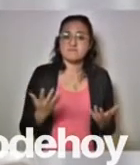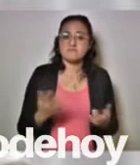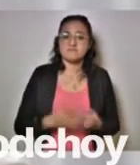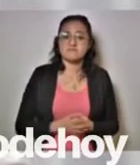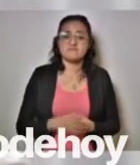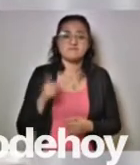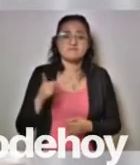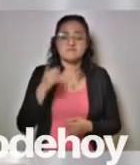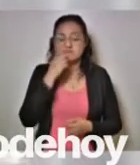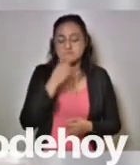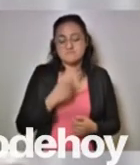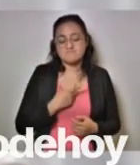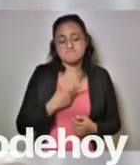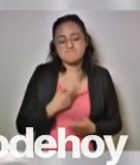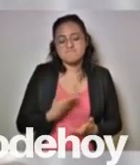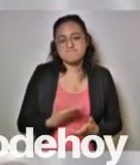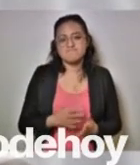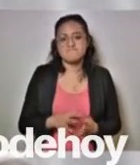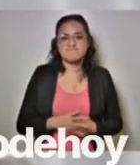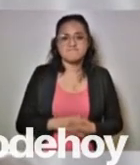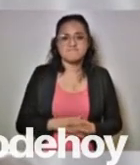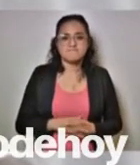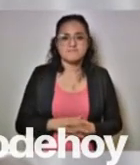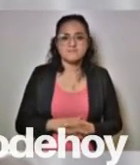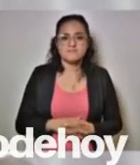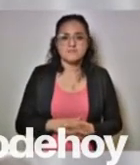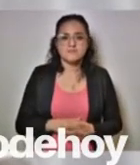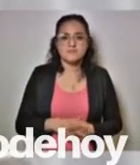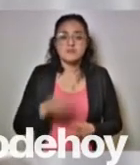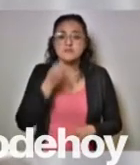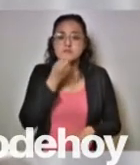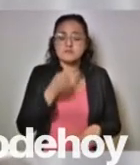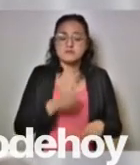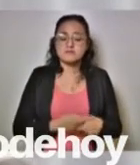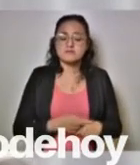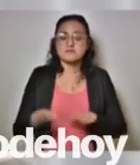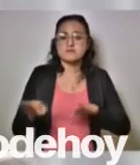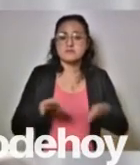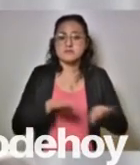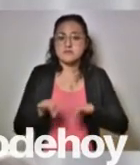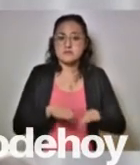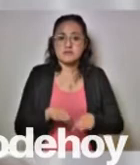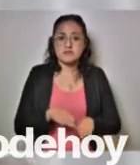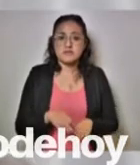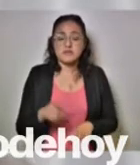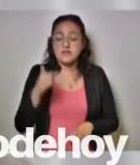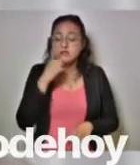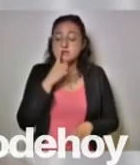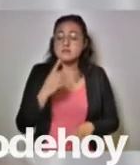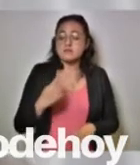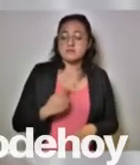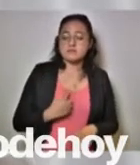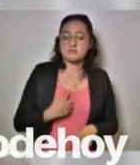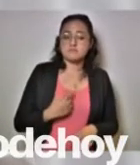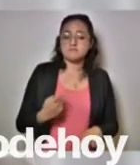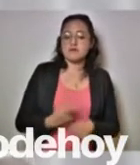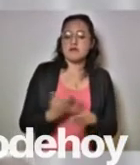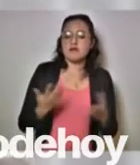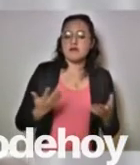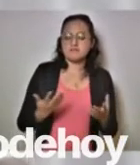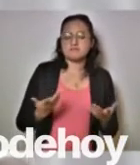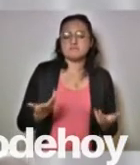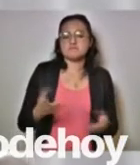Debe ser la autoridad federal. La Secretaría del Trabajo, como autoridad federal,